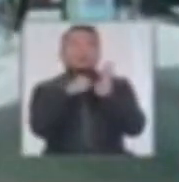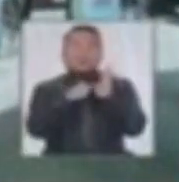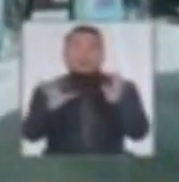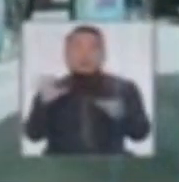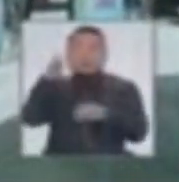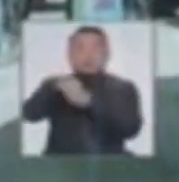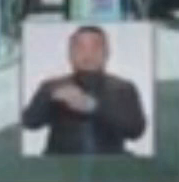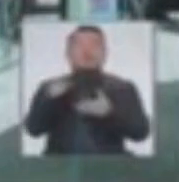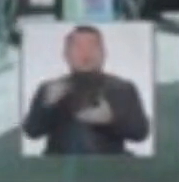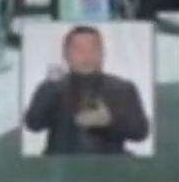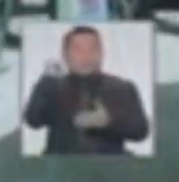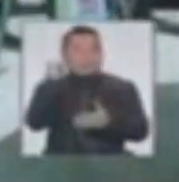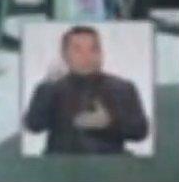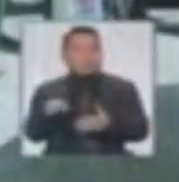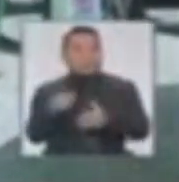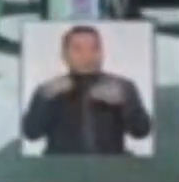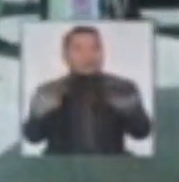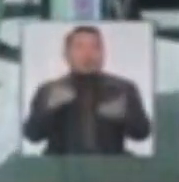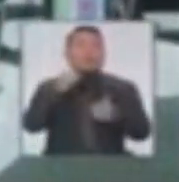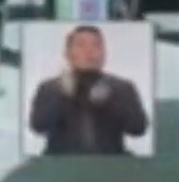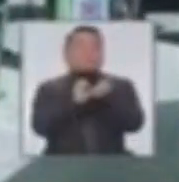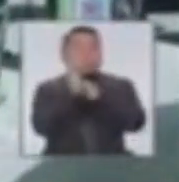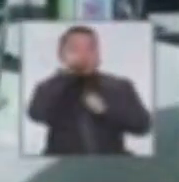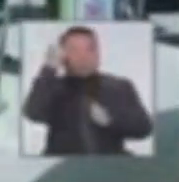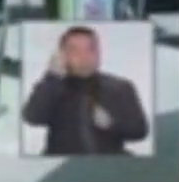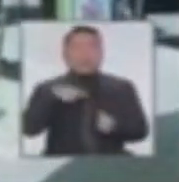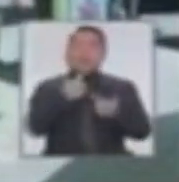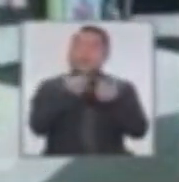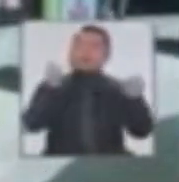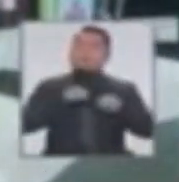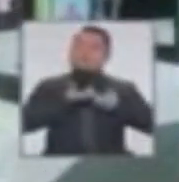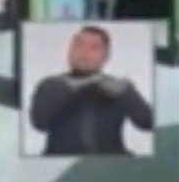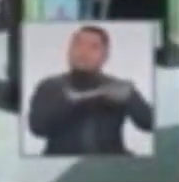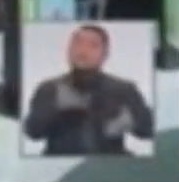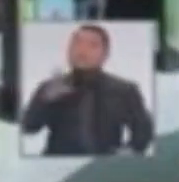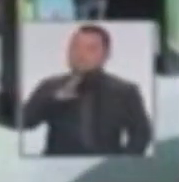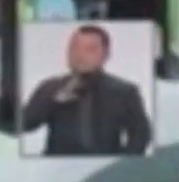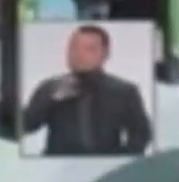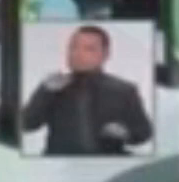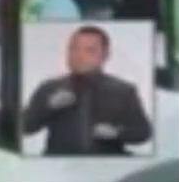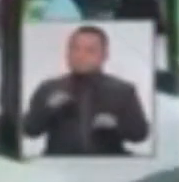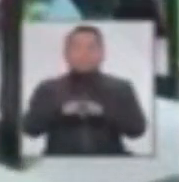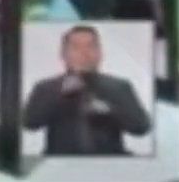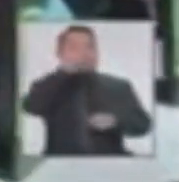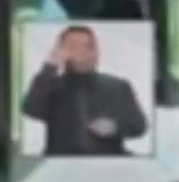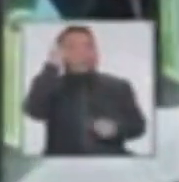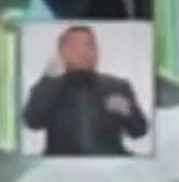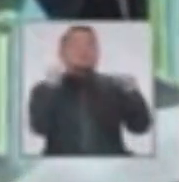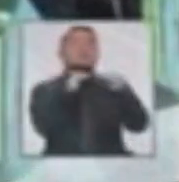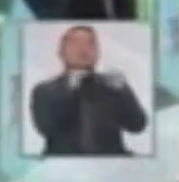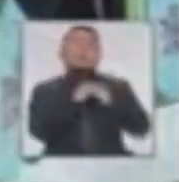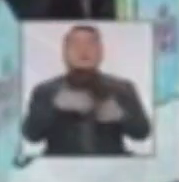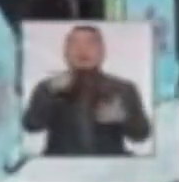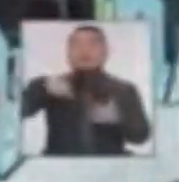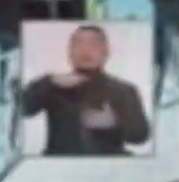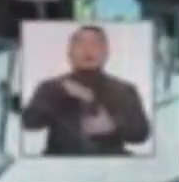para cambiar el Perú. Y hoy nos están diciendo a los peruanos que van a cambiar el Perú. Si ya tuvieron la oportunidad y nunca hicieron nada.